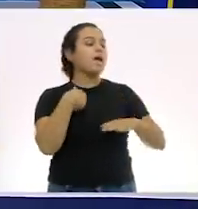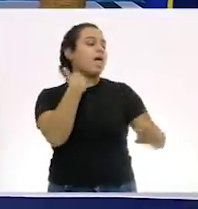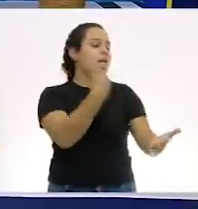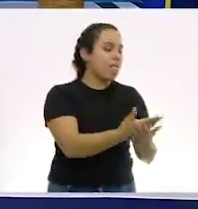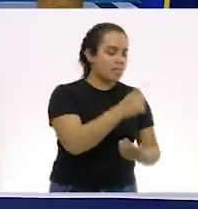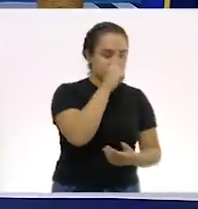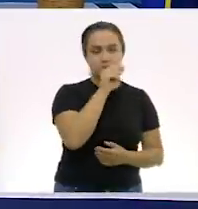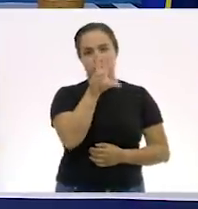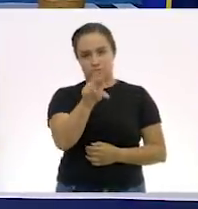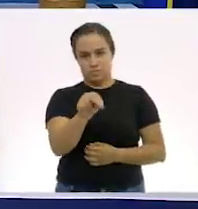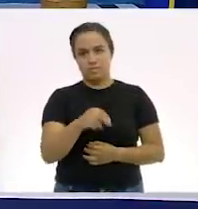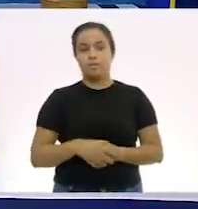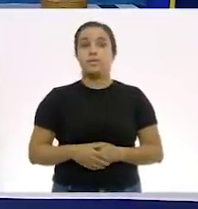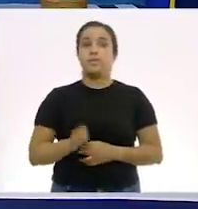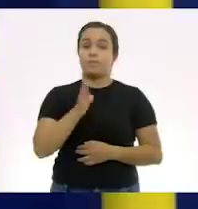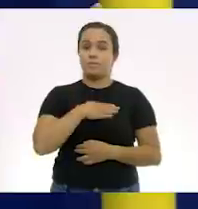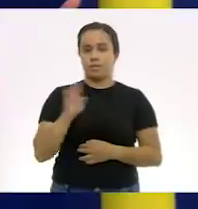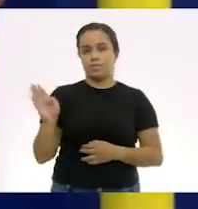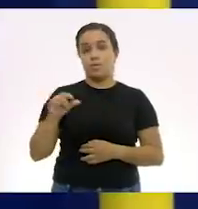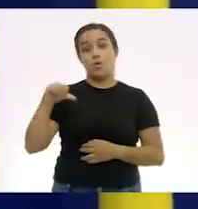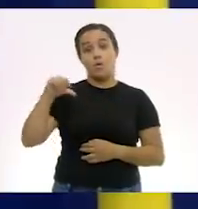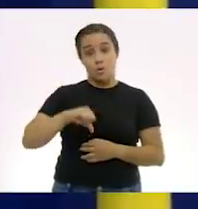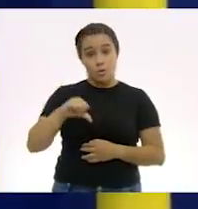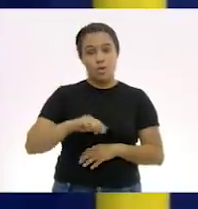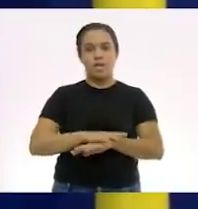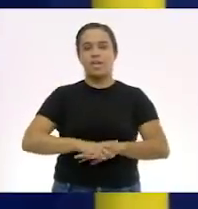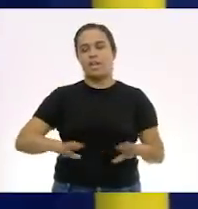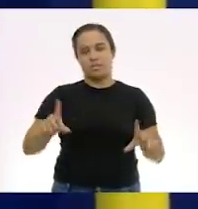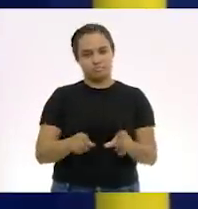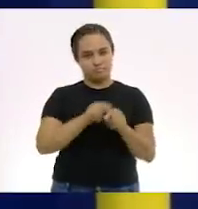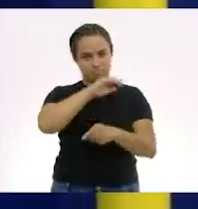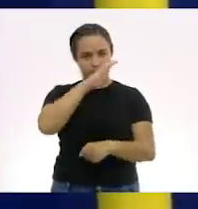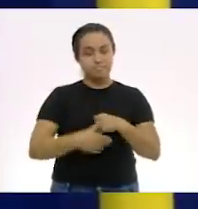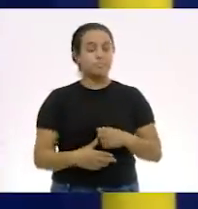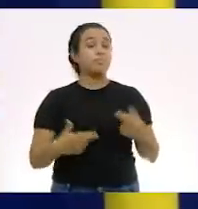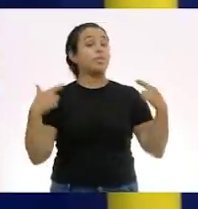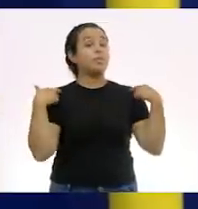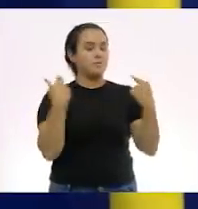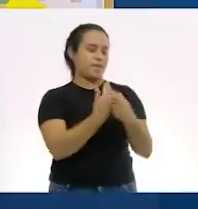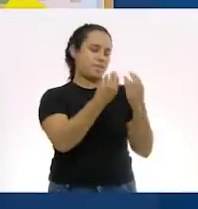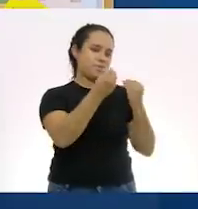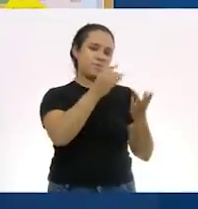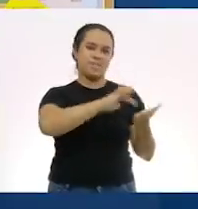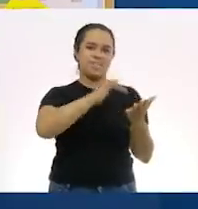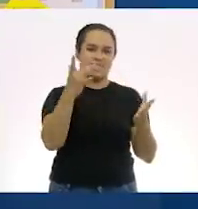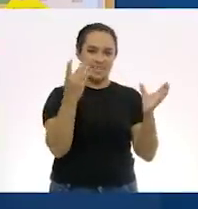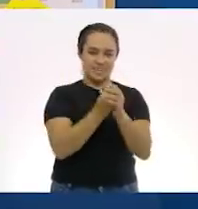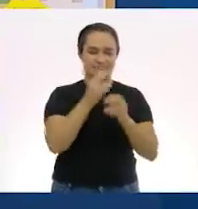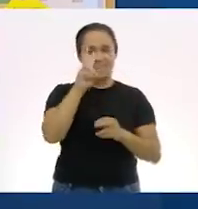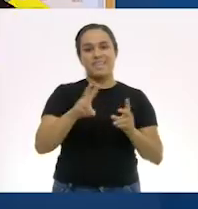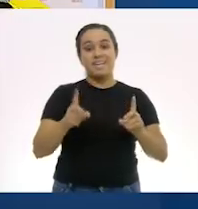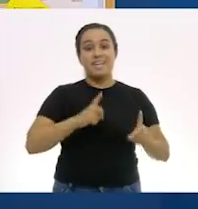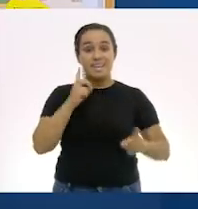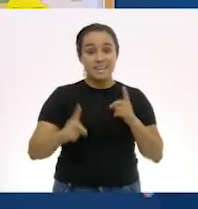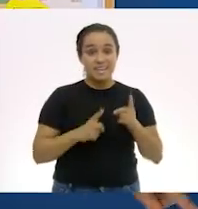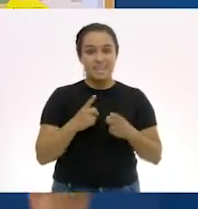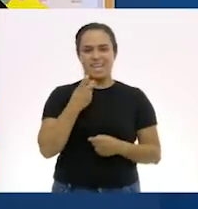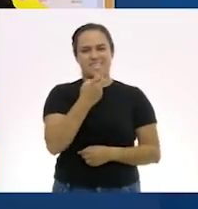cómo ves, Aníbal? Bueno, pues, ¿qué crees? El programa acaba de terminar y, bueno, pues hay que recapitular lo que trabajamos el día de hoy. Por favor. Pues hoy